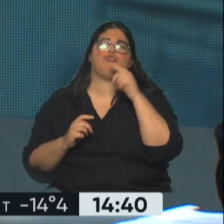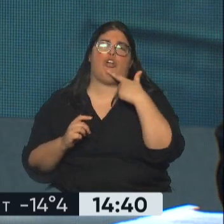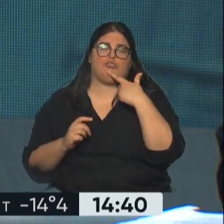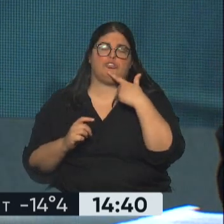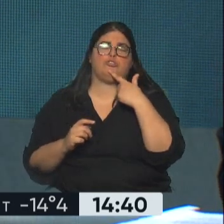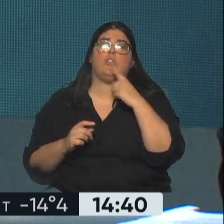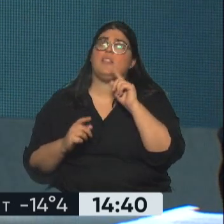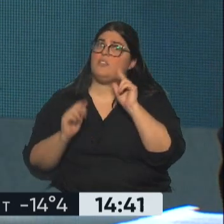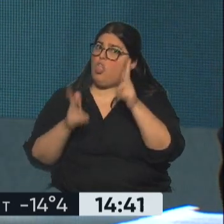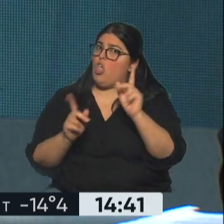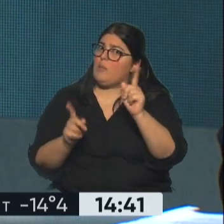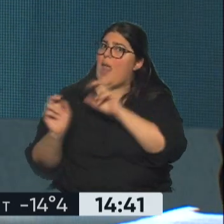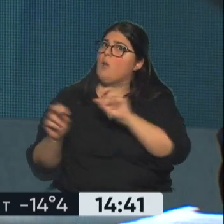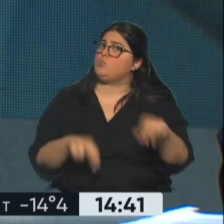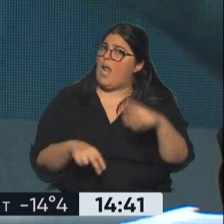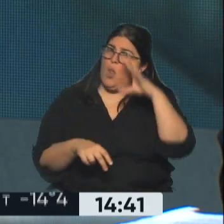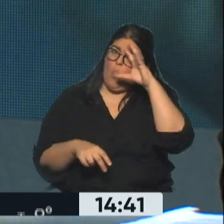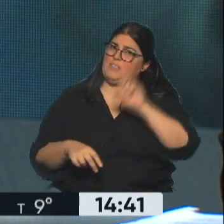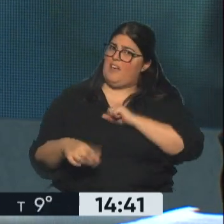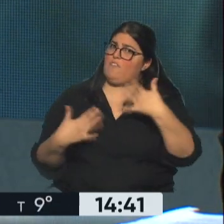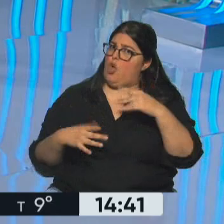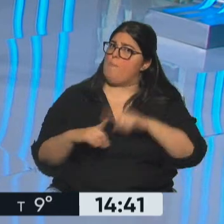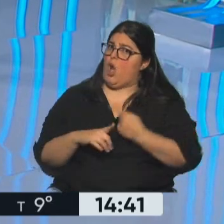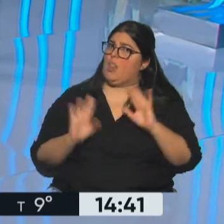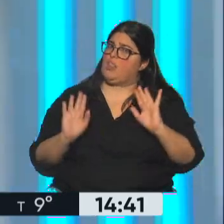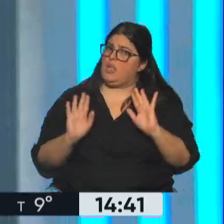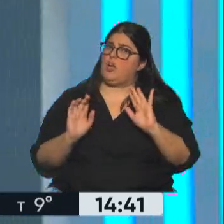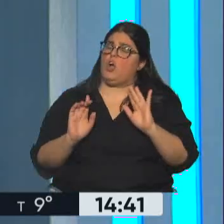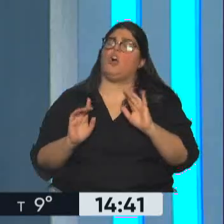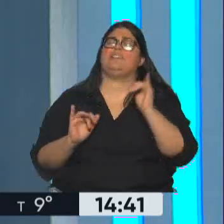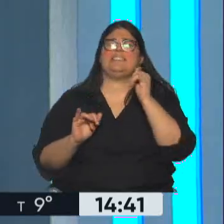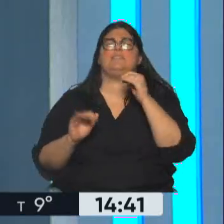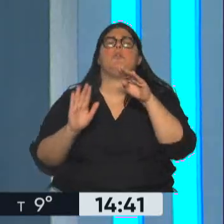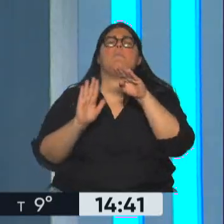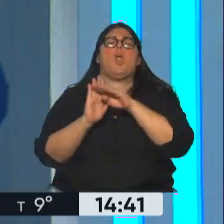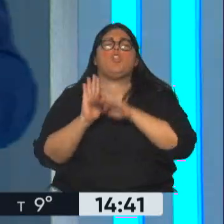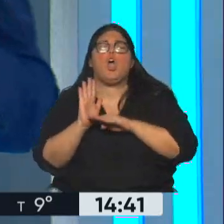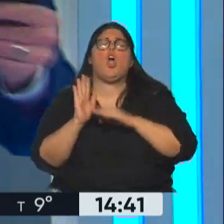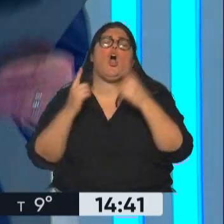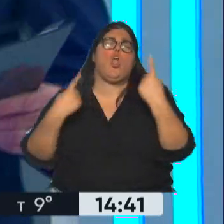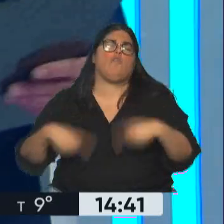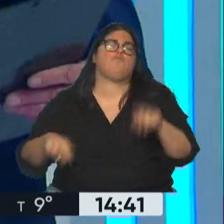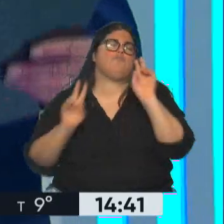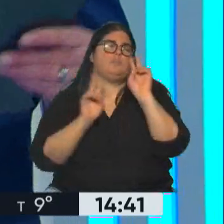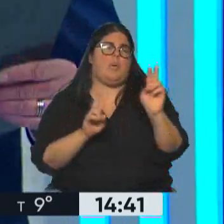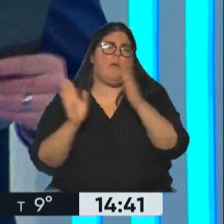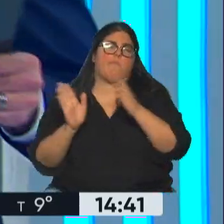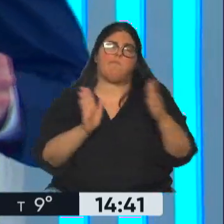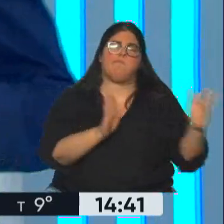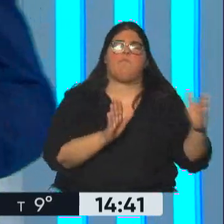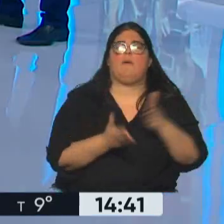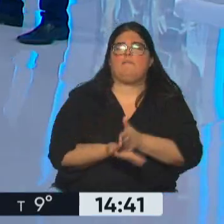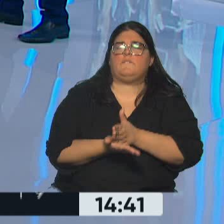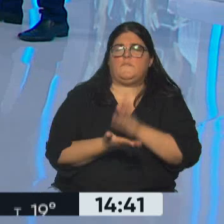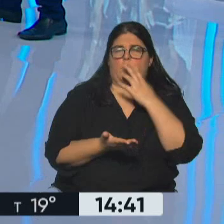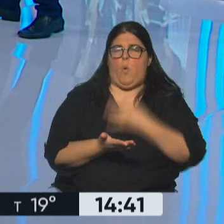Australia también como otro de los desafíos políticos. Los desafíos que se vienen más allá de los protocolos que uno está observando, que se cumple con tanta